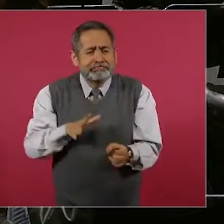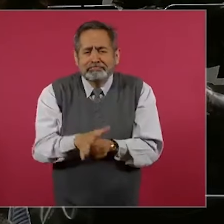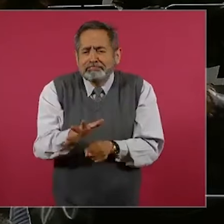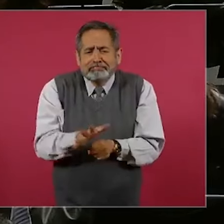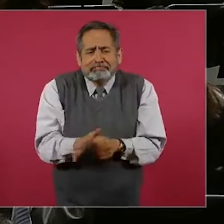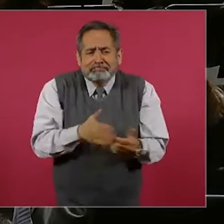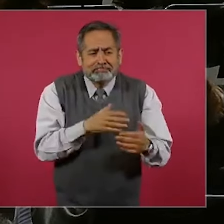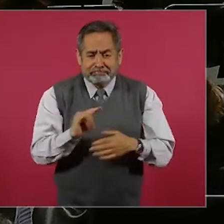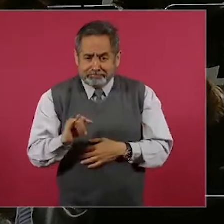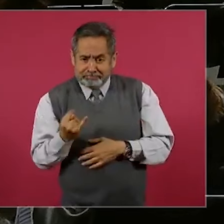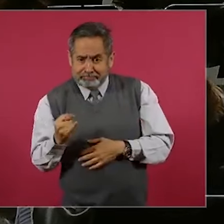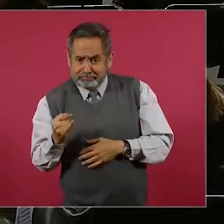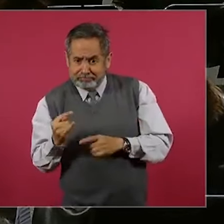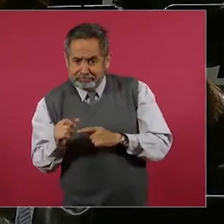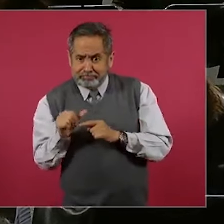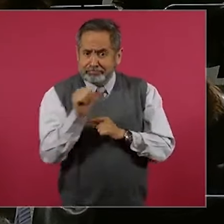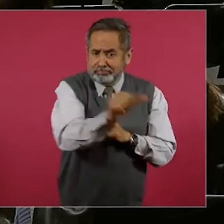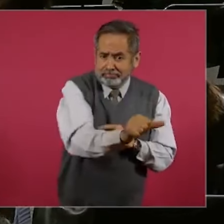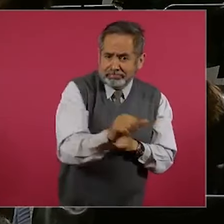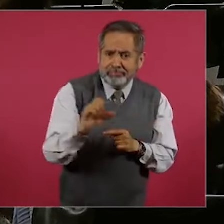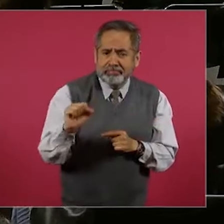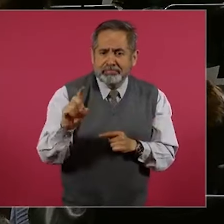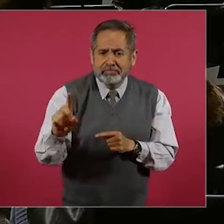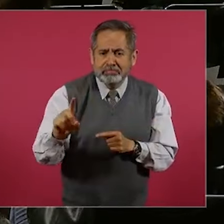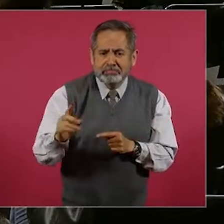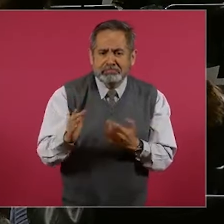de Tijuana a San Diego.